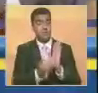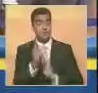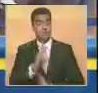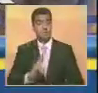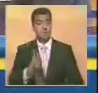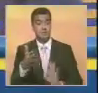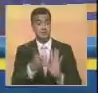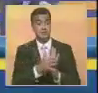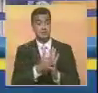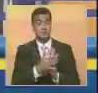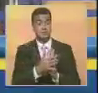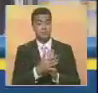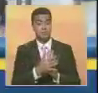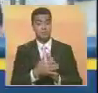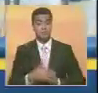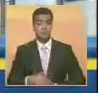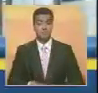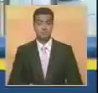de símbolos patrios.